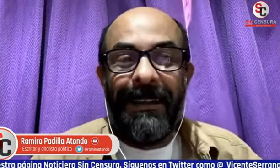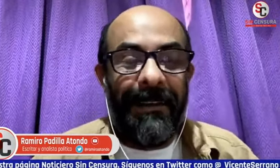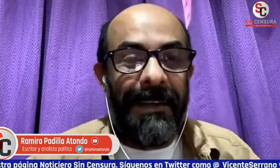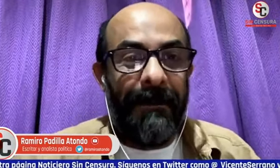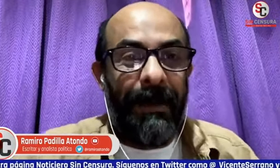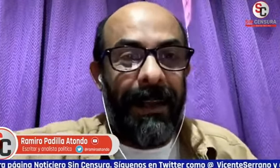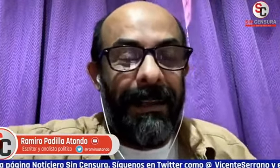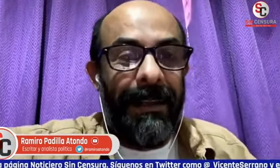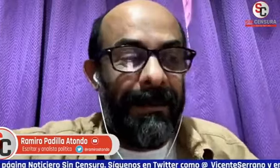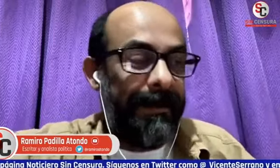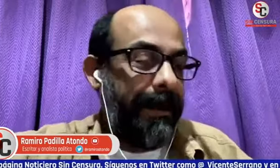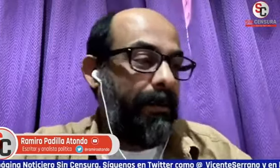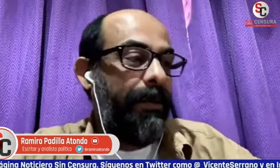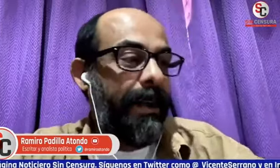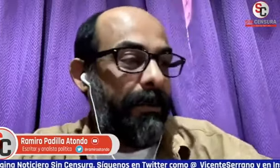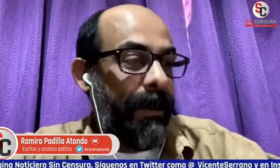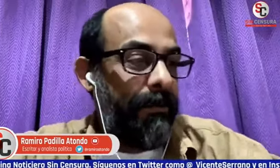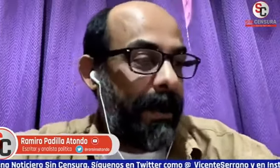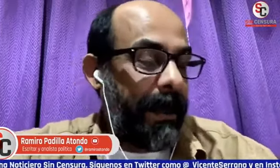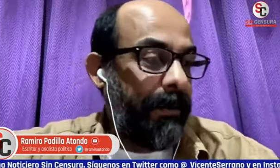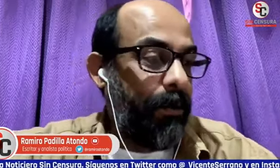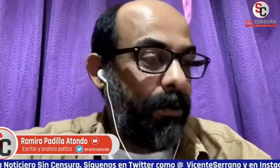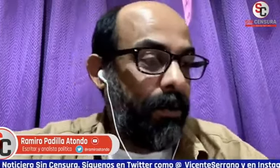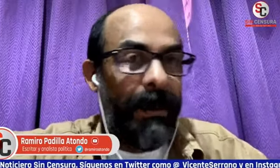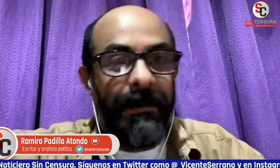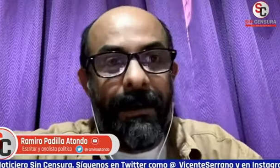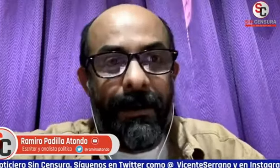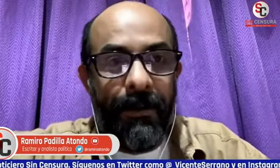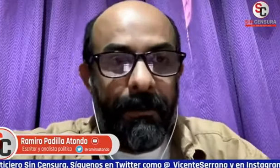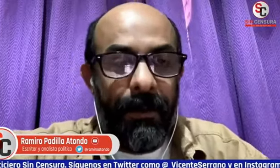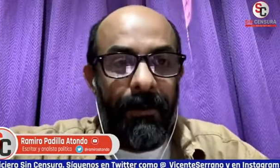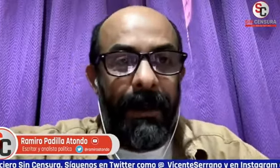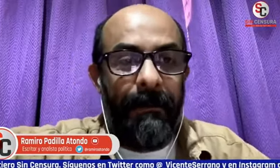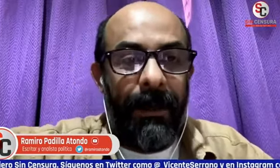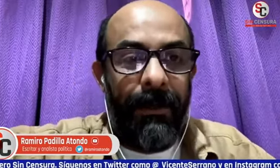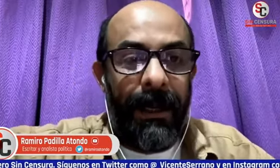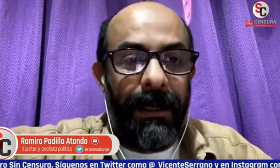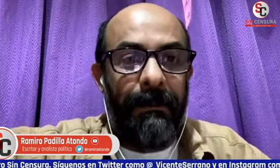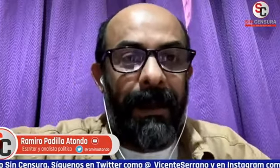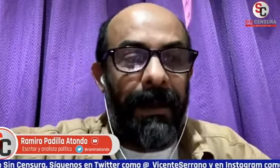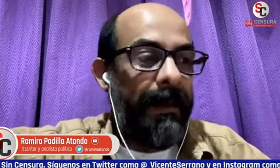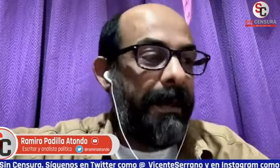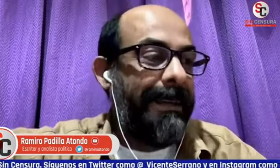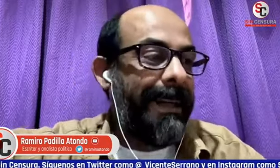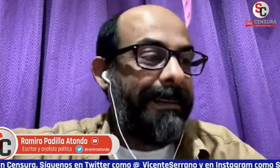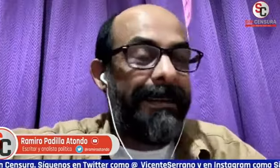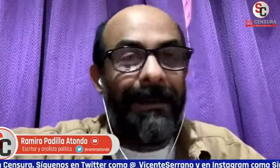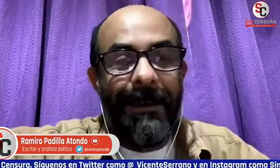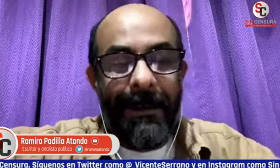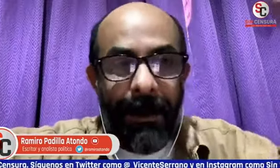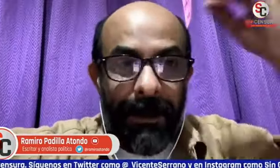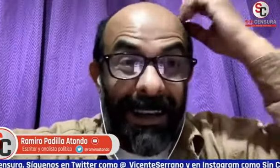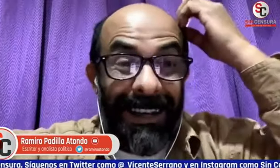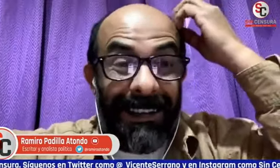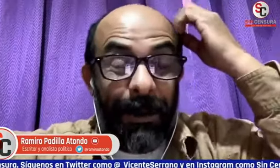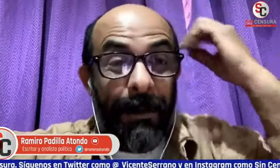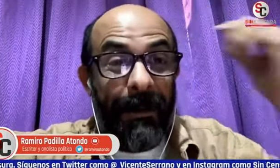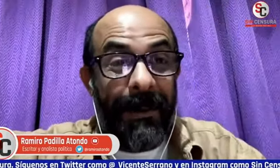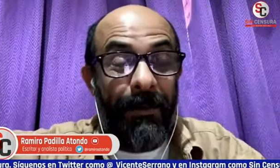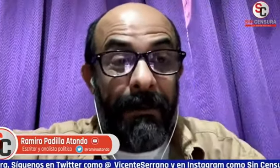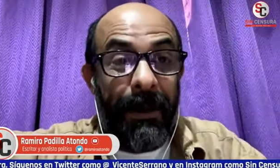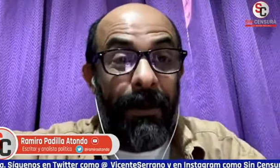obviamente, si ya el PRD, como dije yo en alguna ocasión, junto más yo piojos en la pelona que PRD militantes, ahora